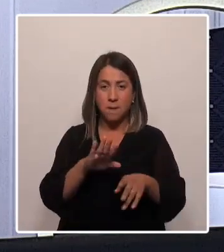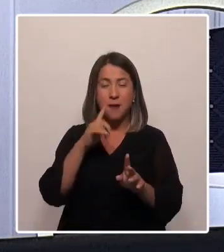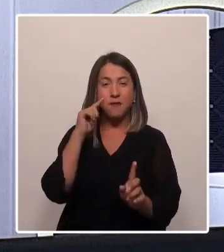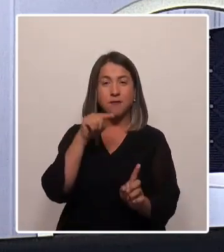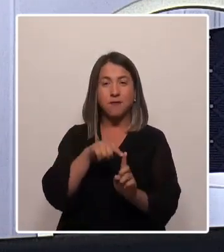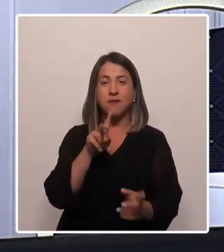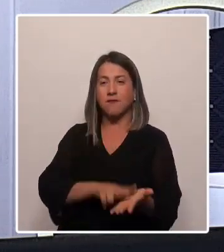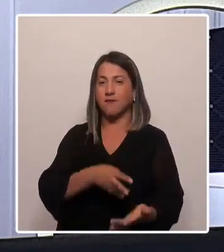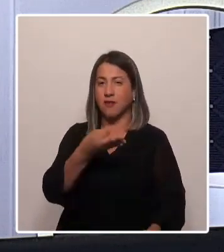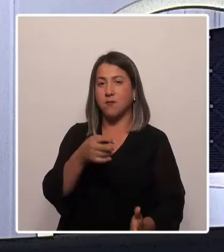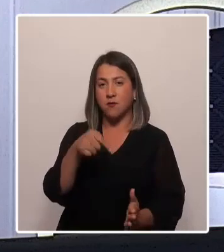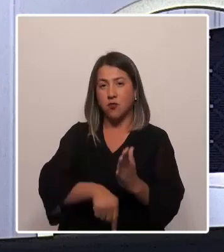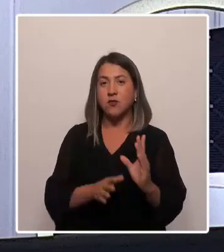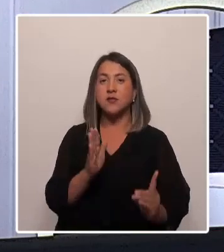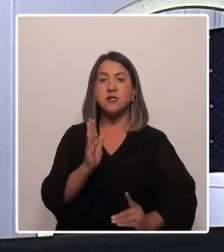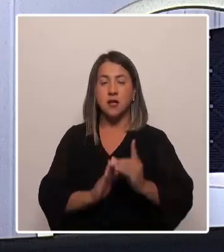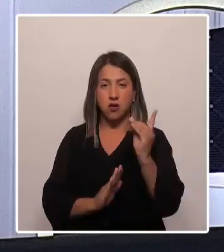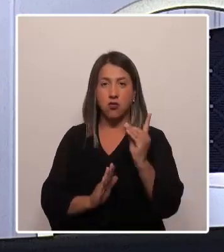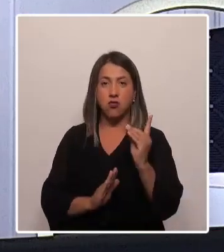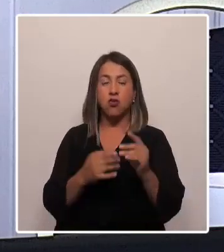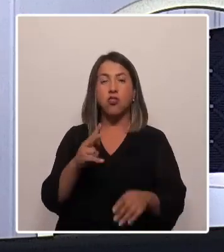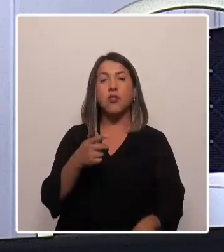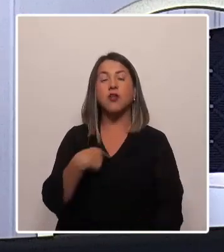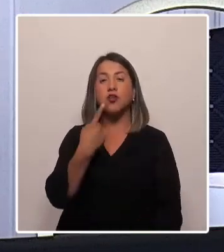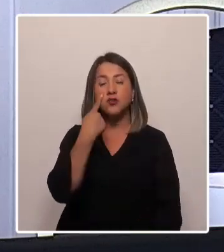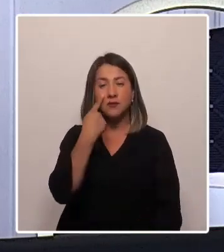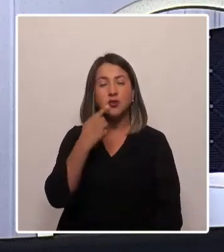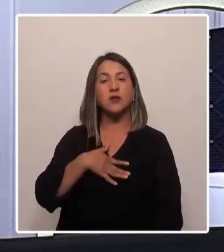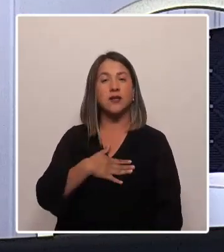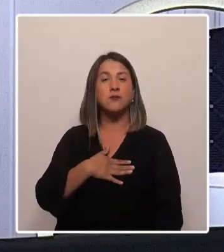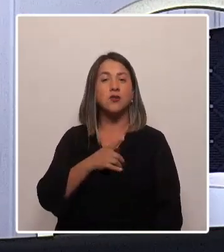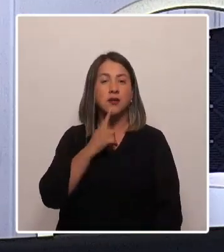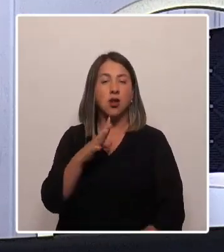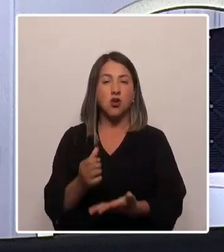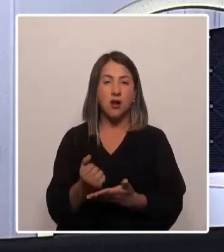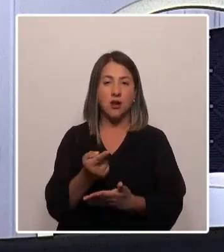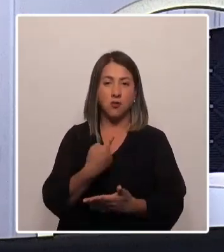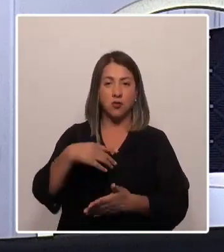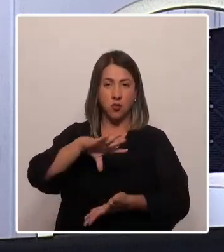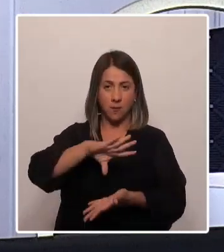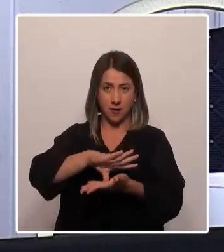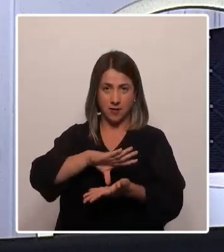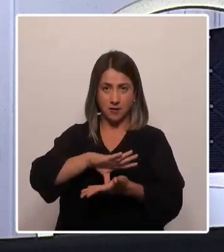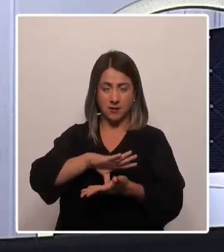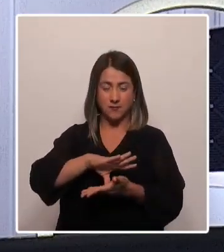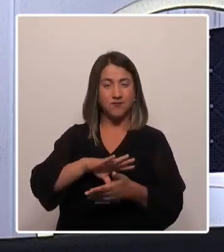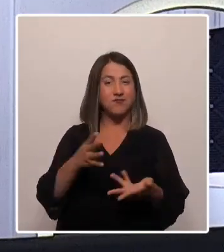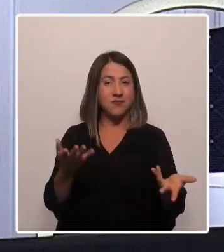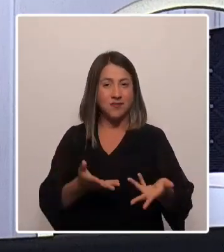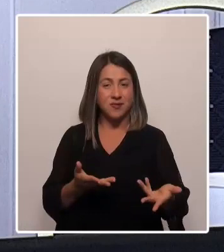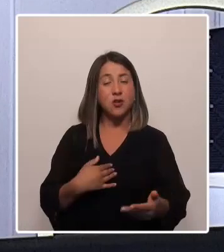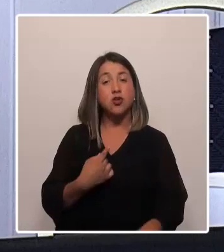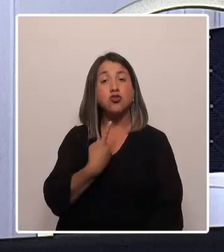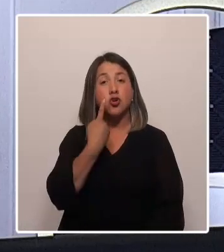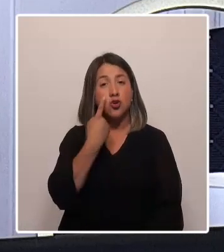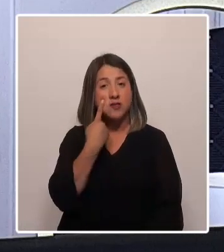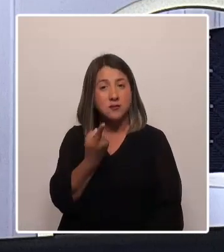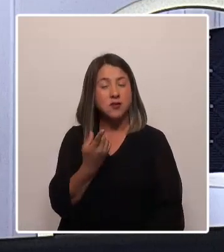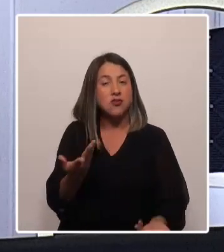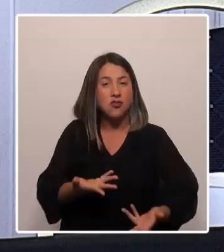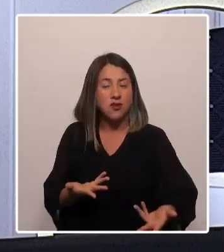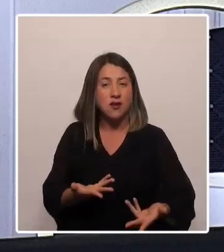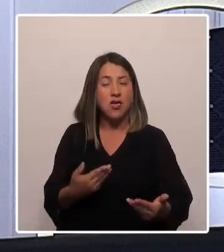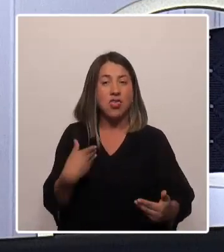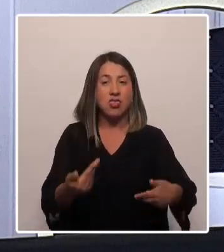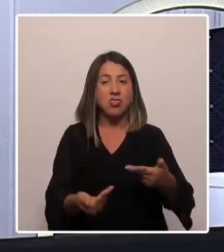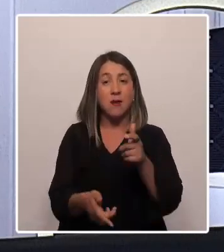y profundo desarrollo del conocimiento que queremos tener en nuestro país. En efecto, el conocimiento finalmente es generado por las personas y